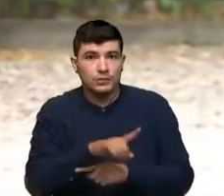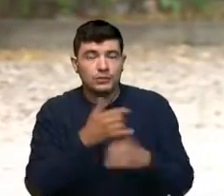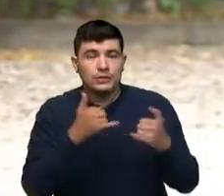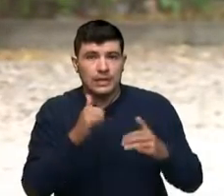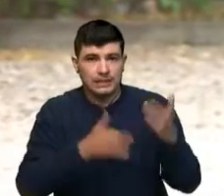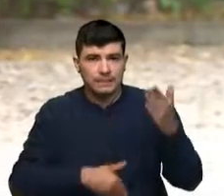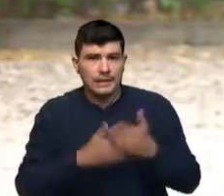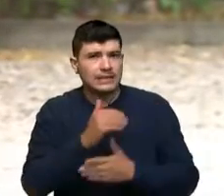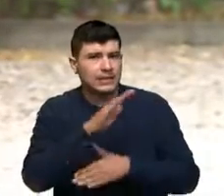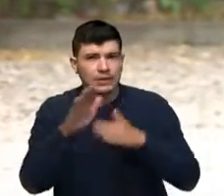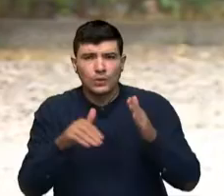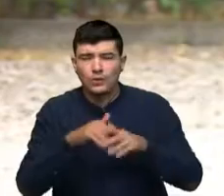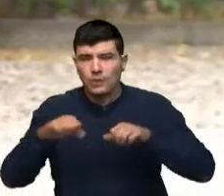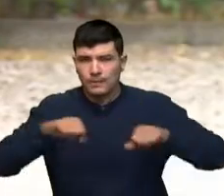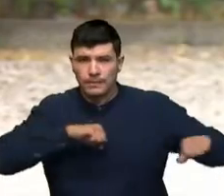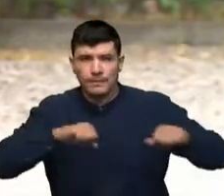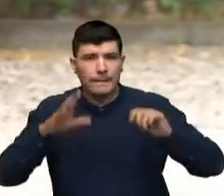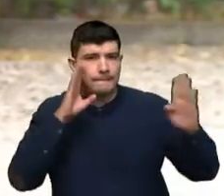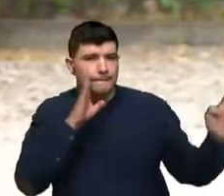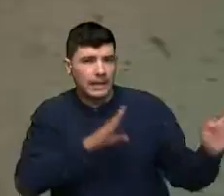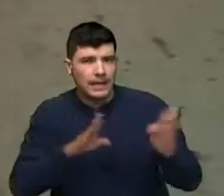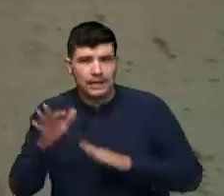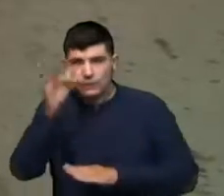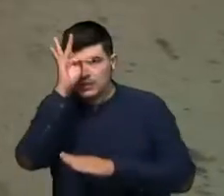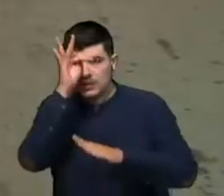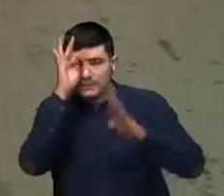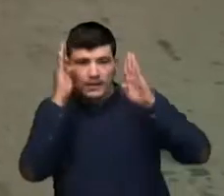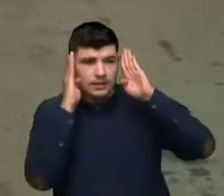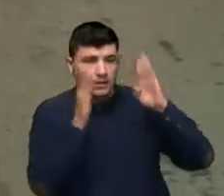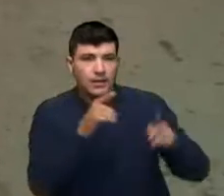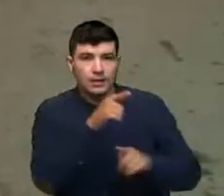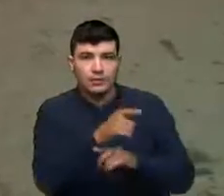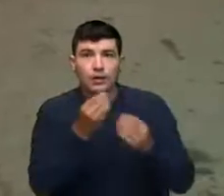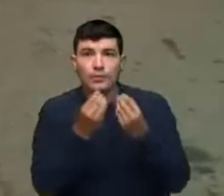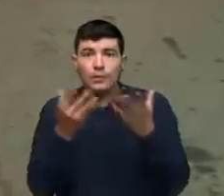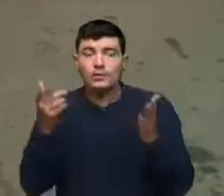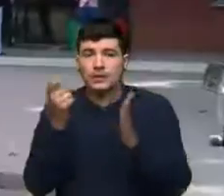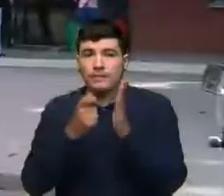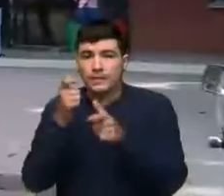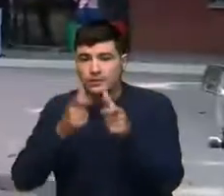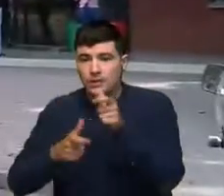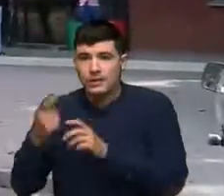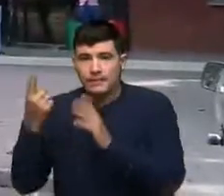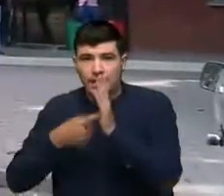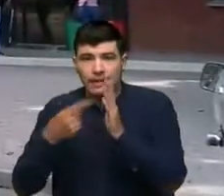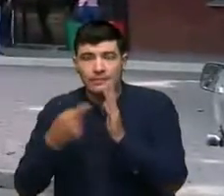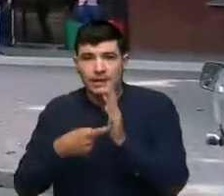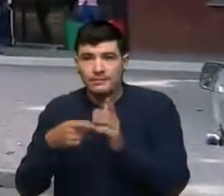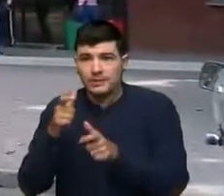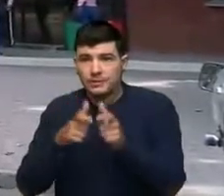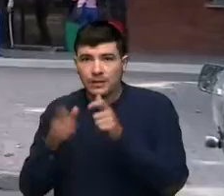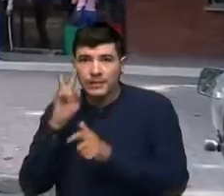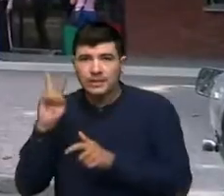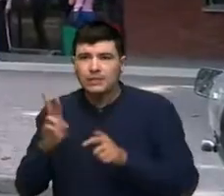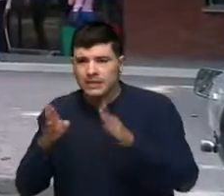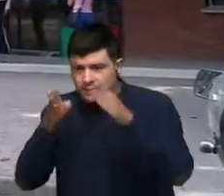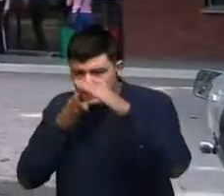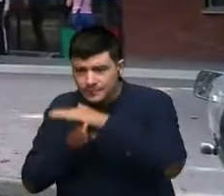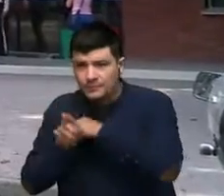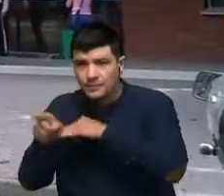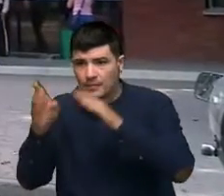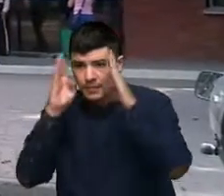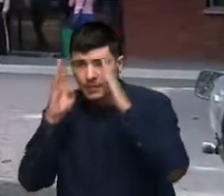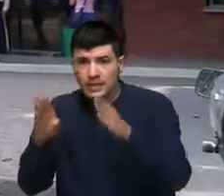todos los planes hospitalarios de contingencia miles de venezolanos ha recepcionado del hospital erasmo meoz en cúcuta